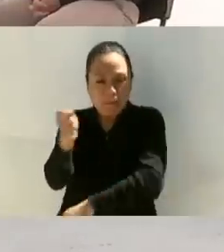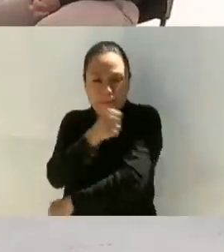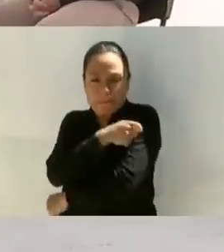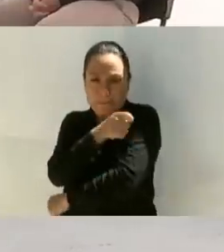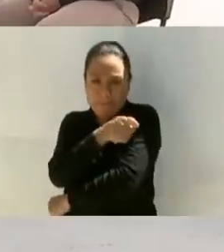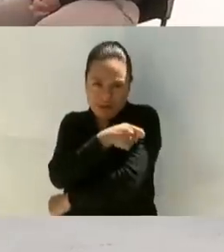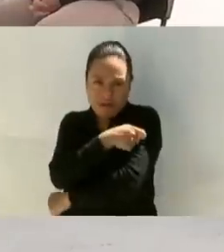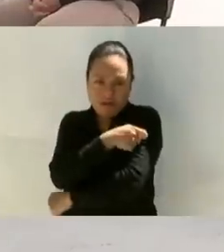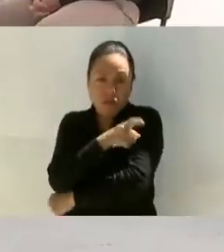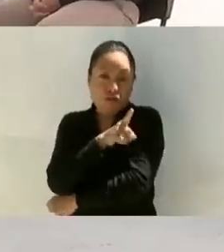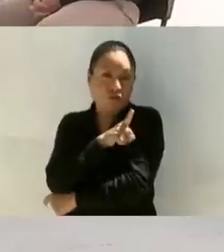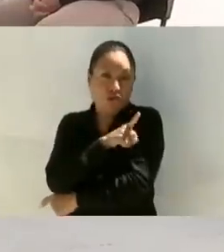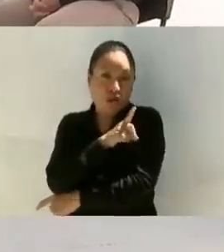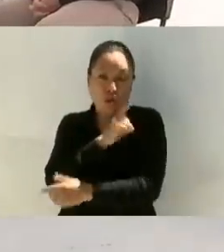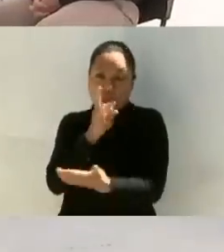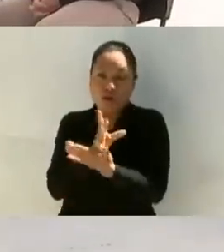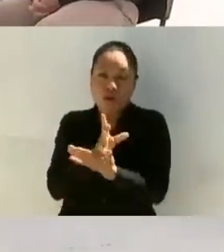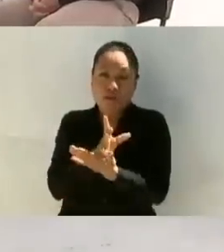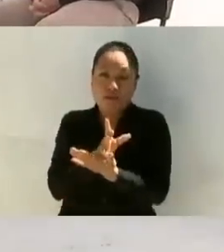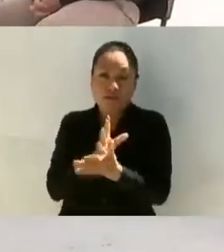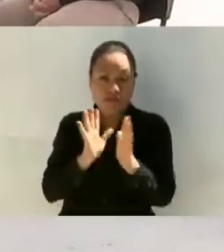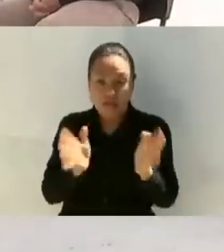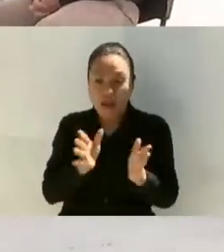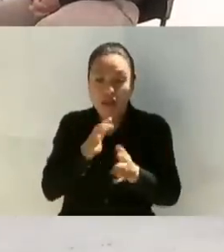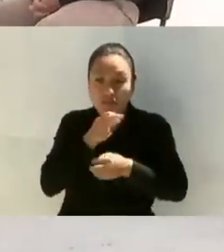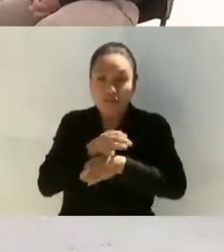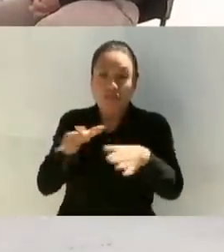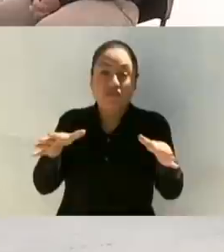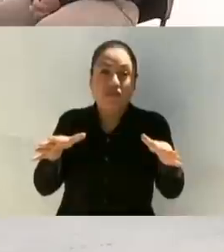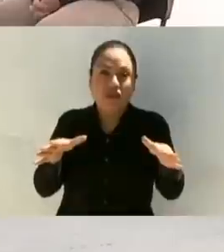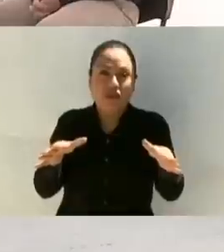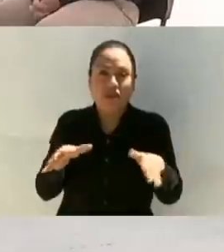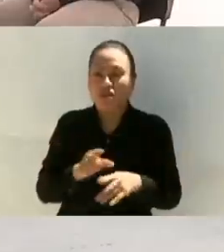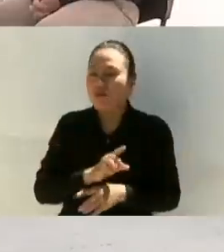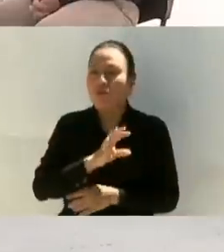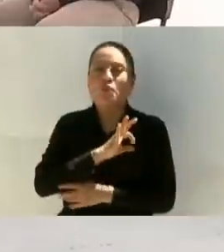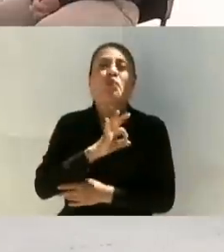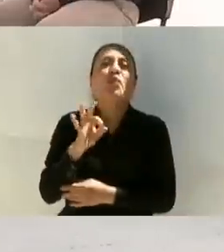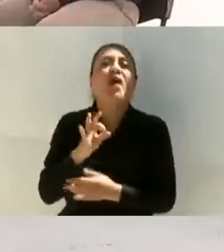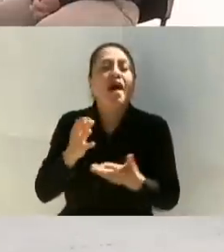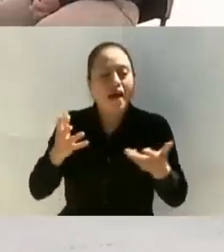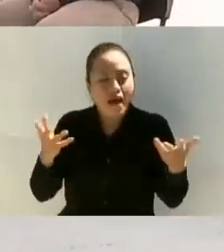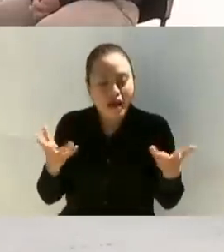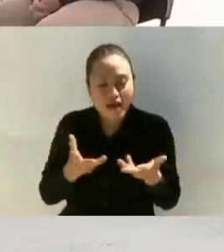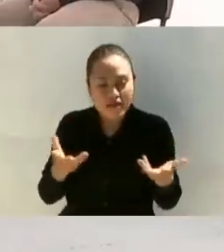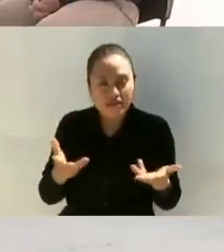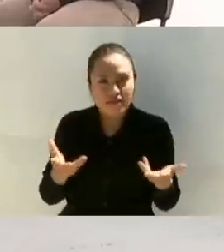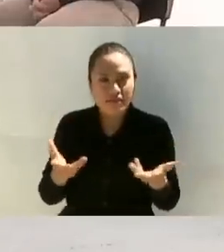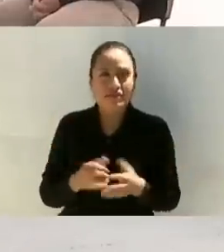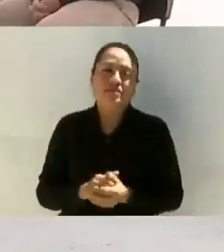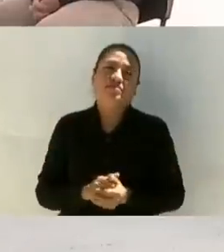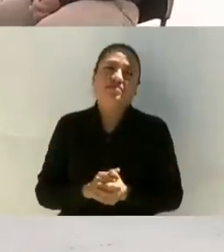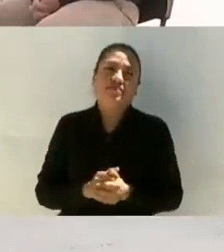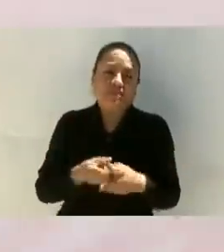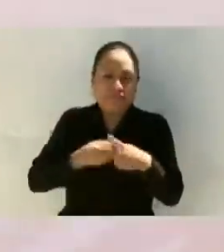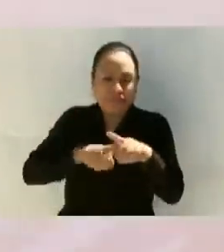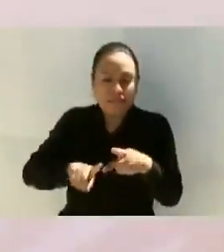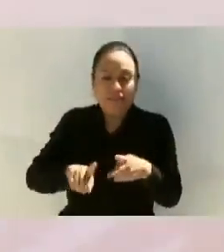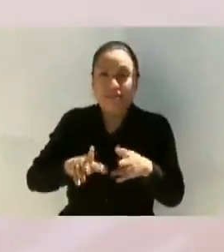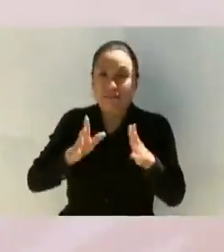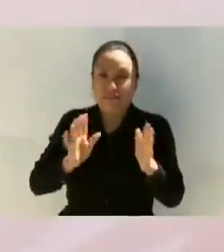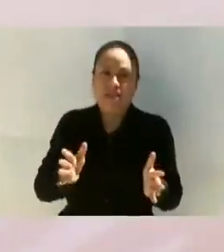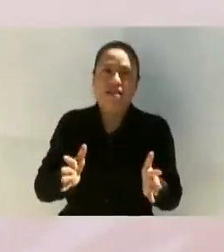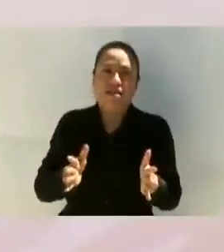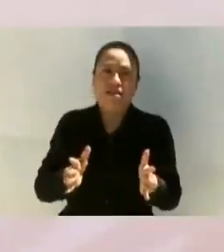dar la información, sino ya poder decir